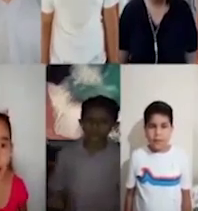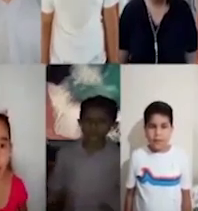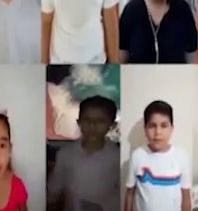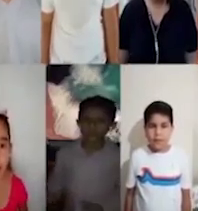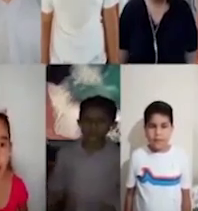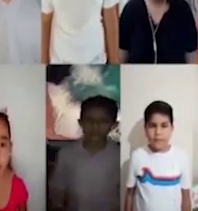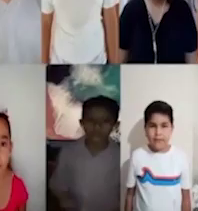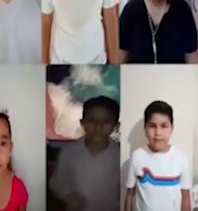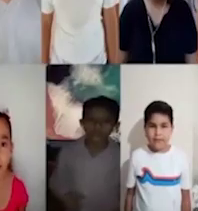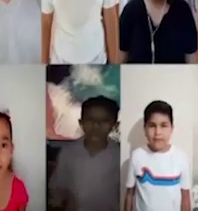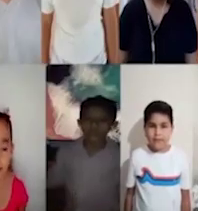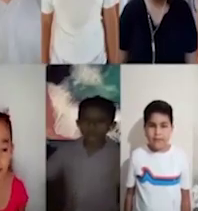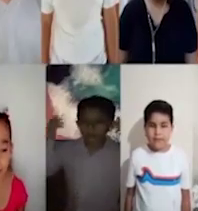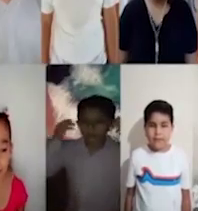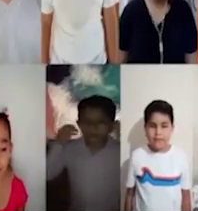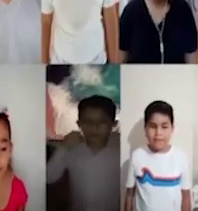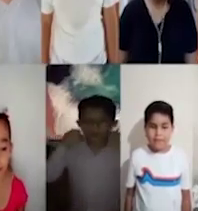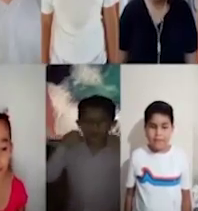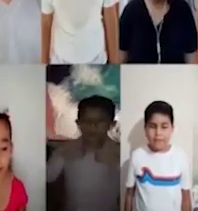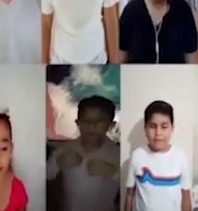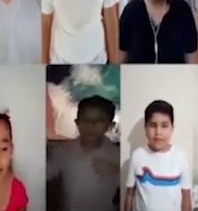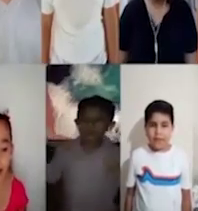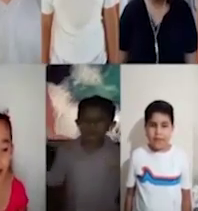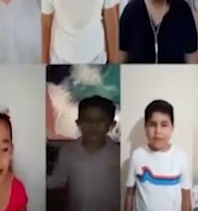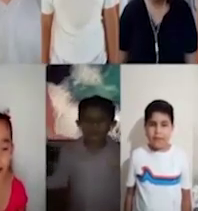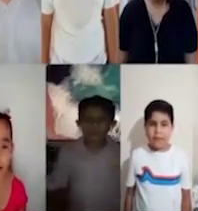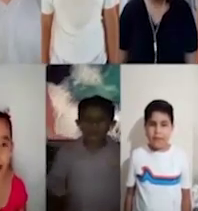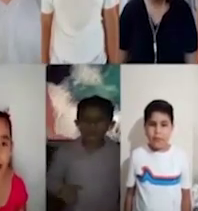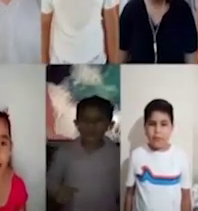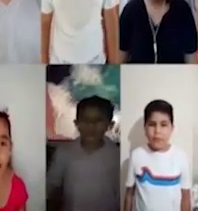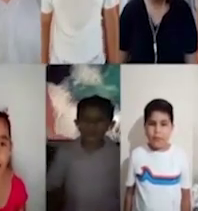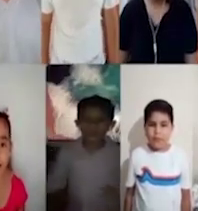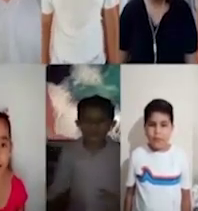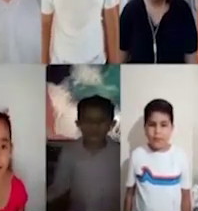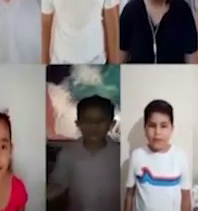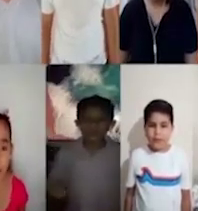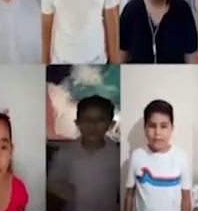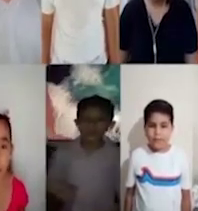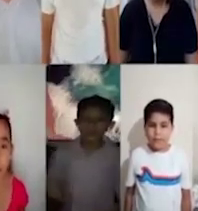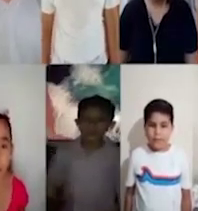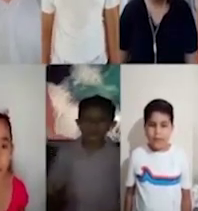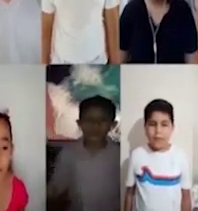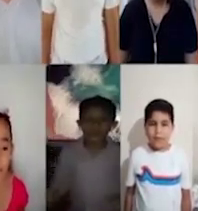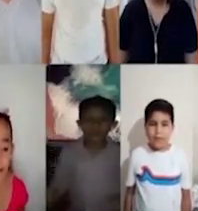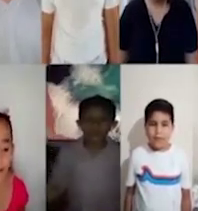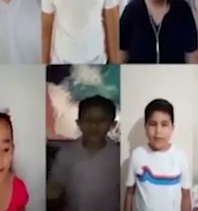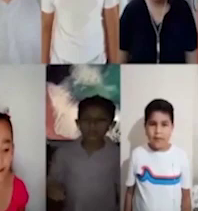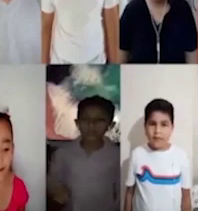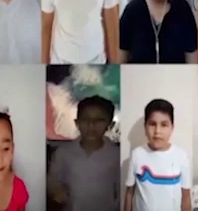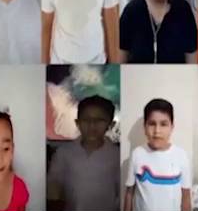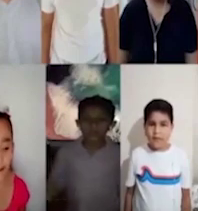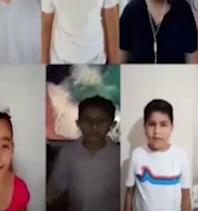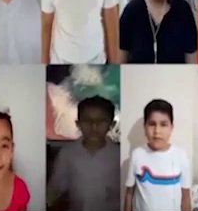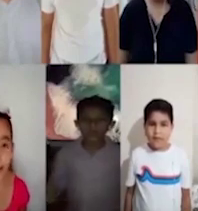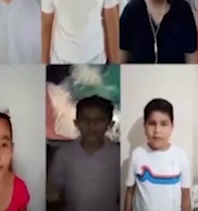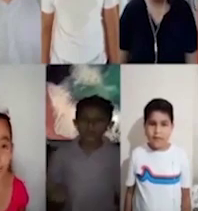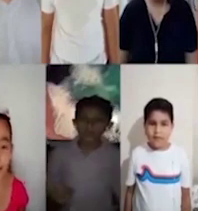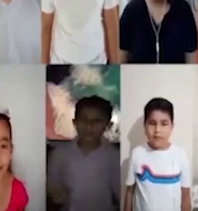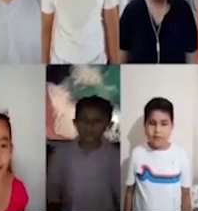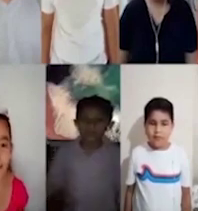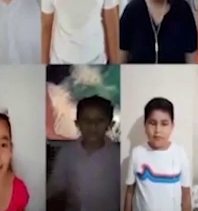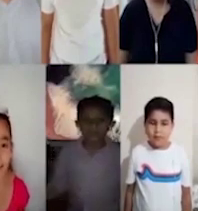blancas olas su carita podía blanquear. La negrita cucurumbe a